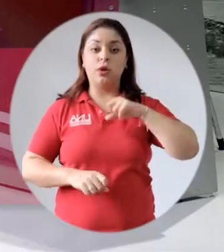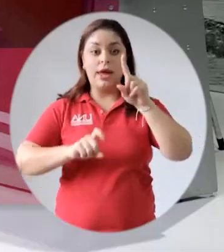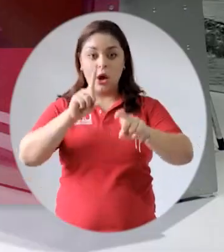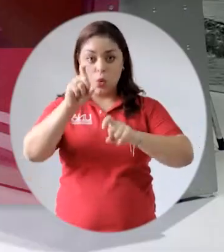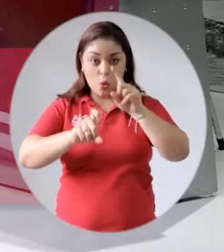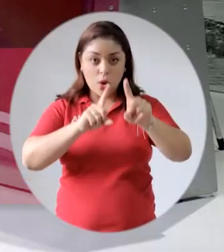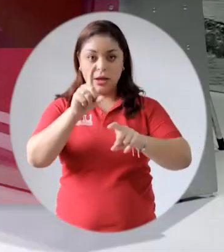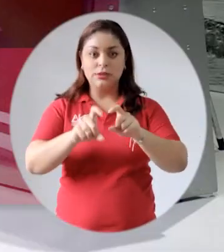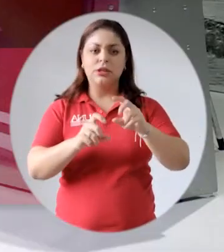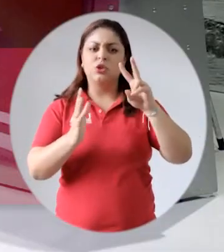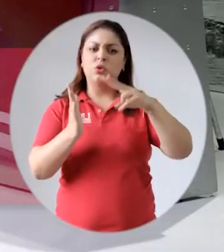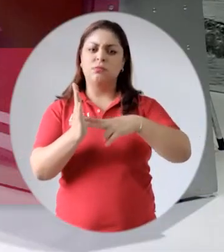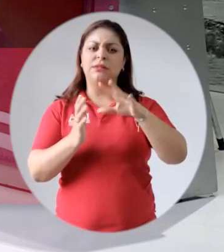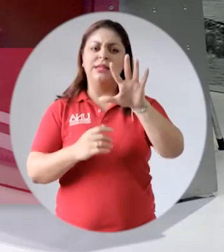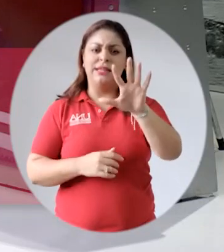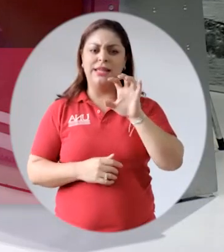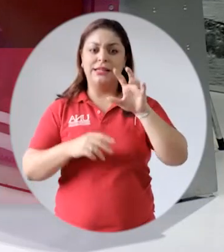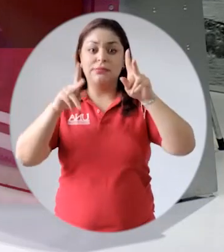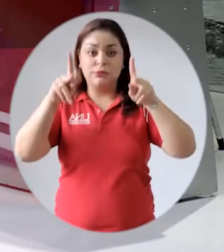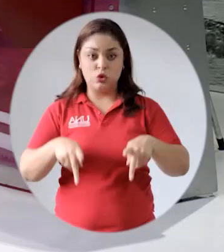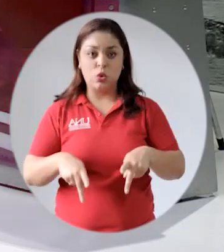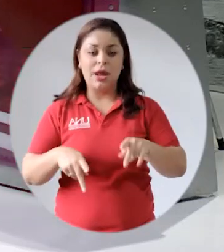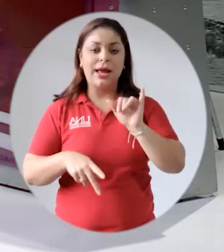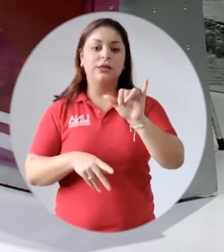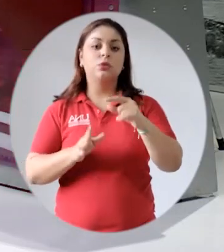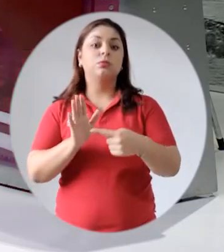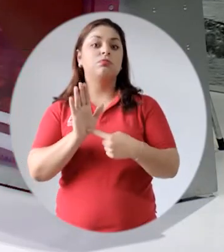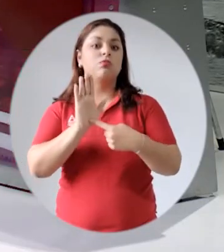que no sigan ignorando esta información.